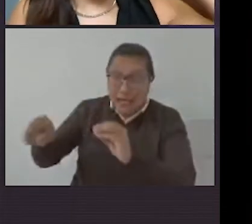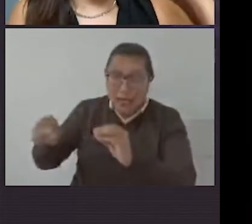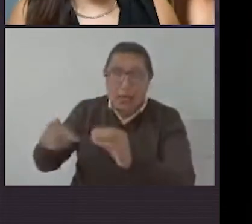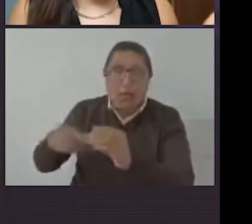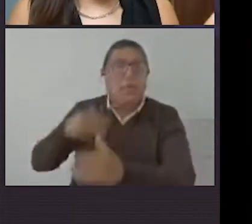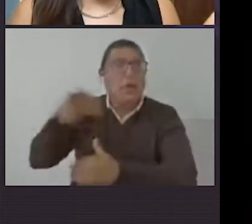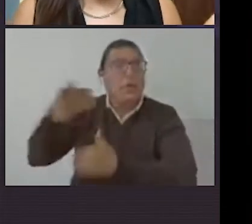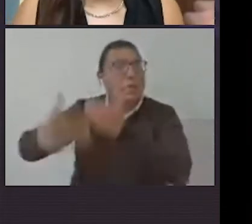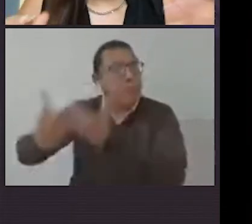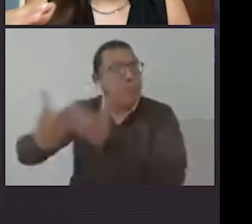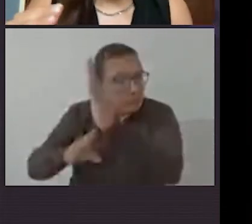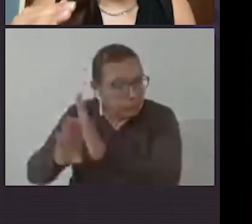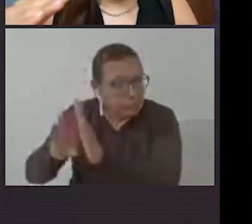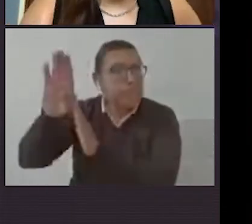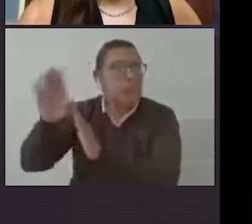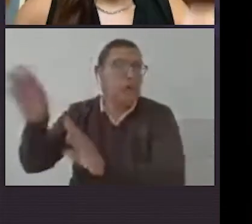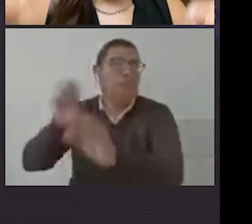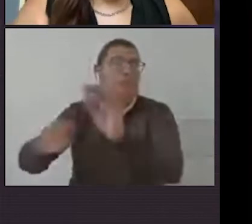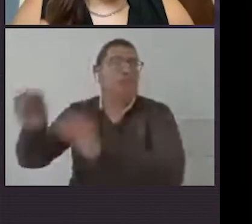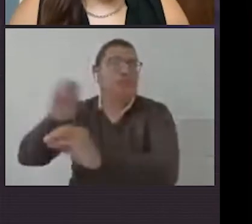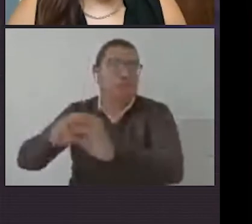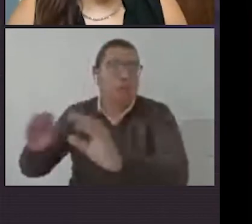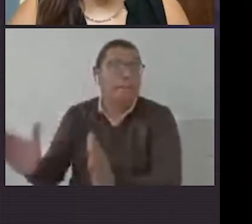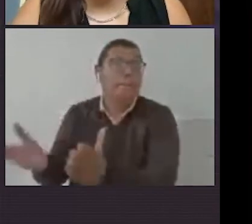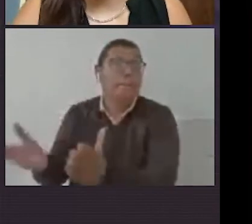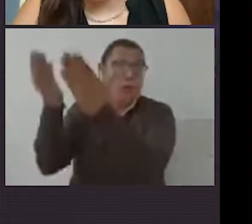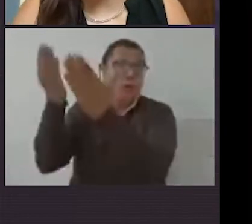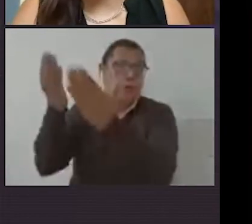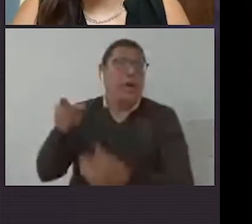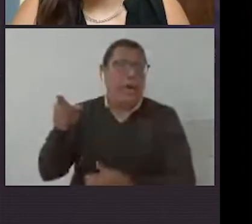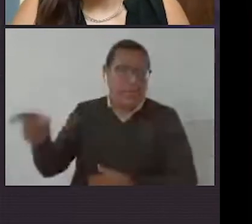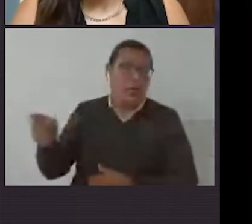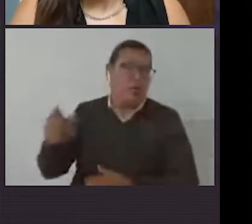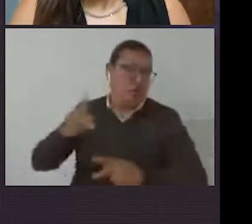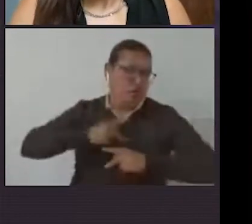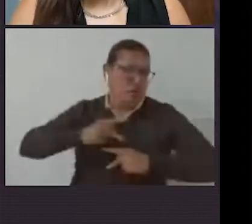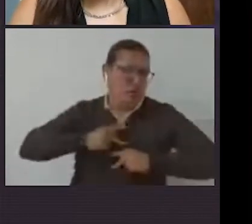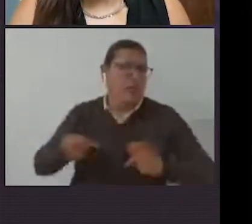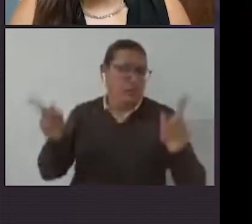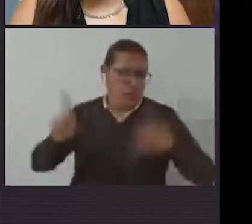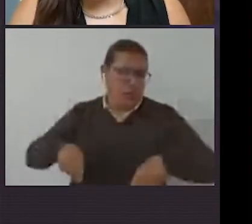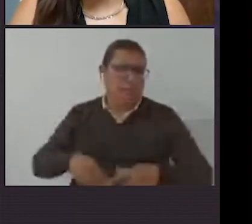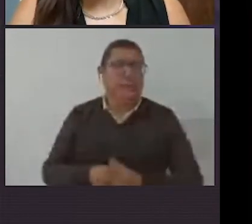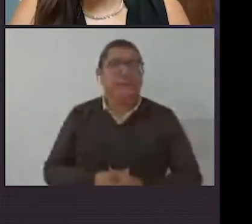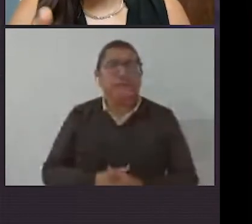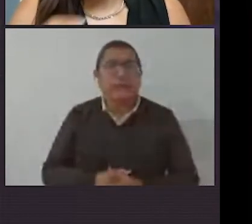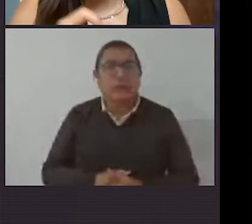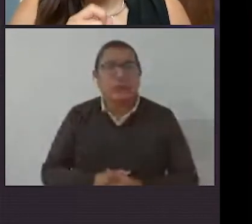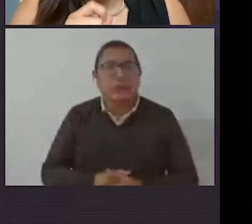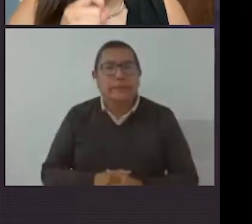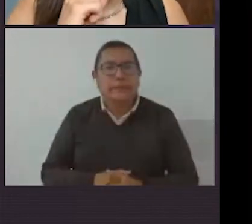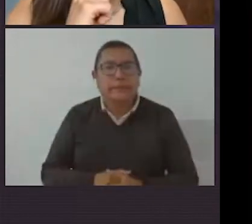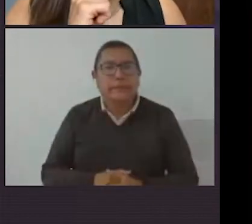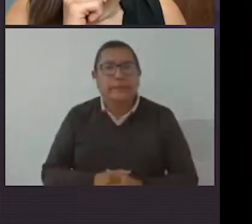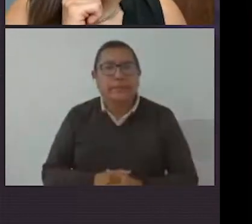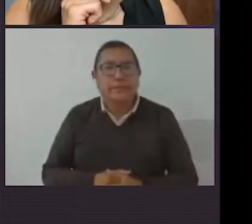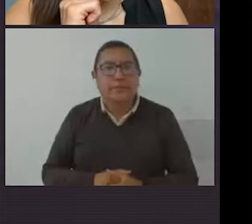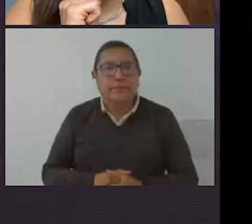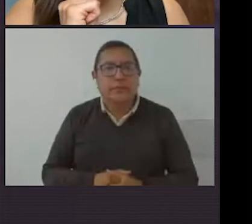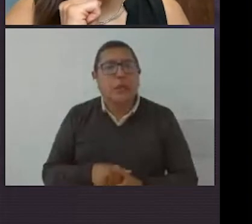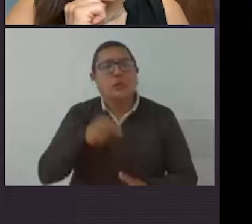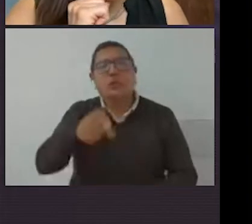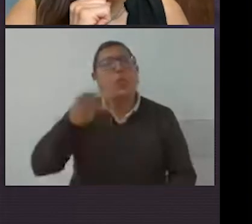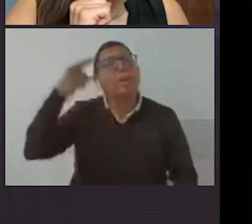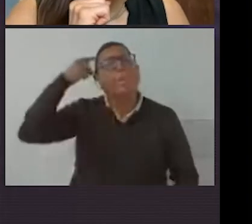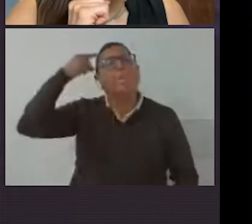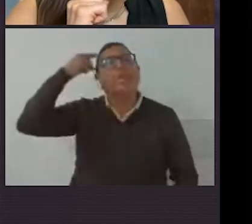desarrollar los productos que están haciendo y también para sus retos personales. Quiero que te imagines o que pienses en el reto